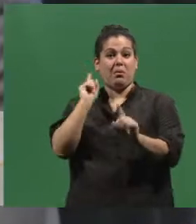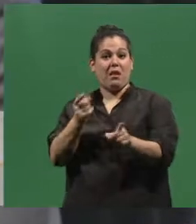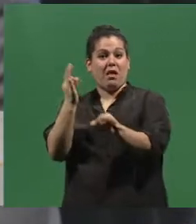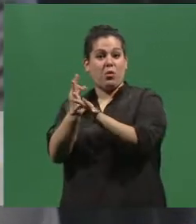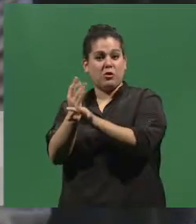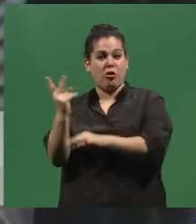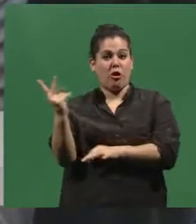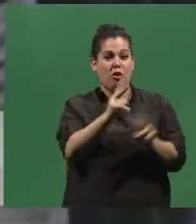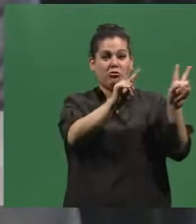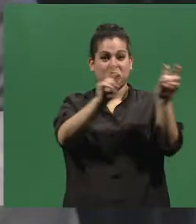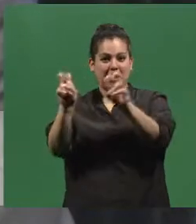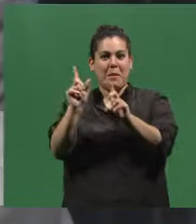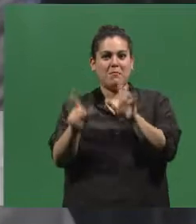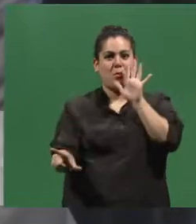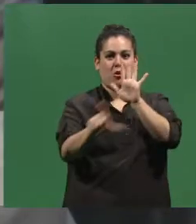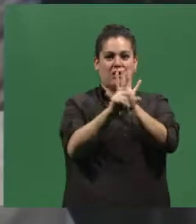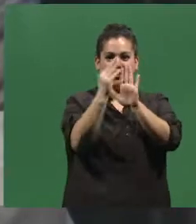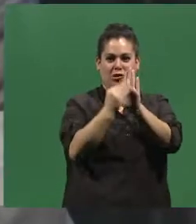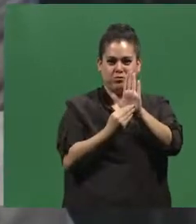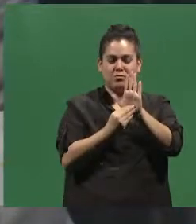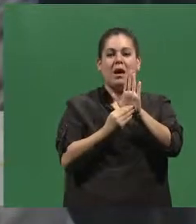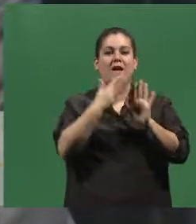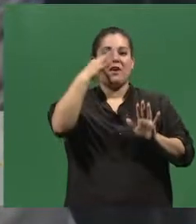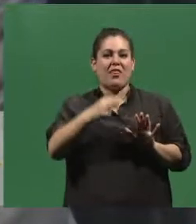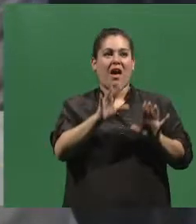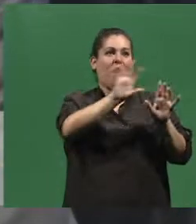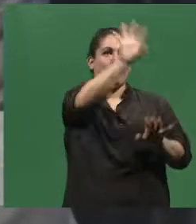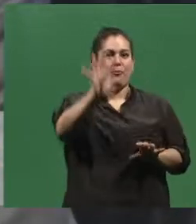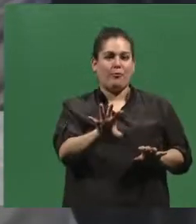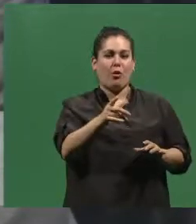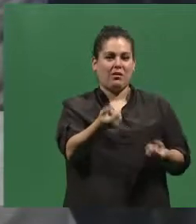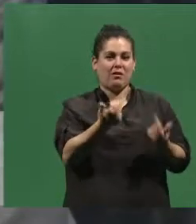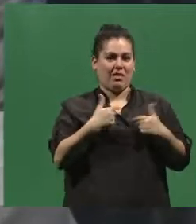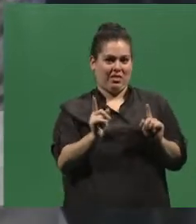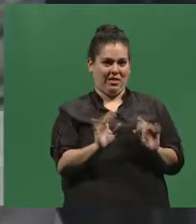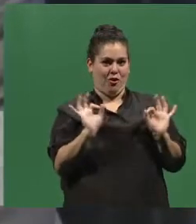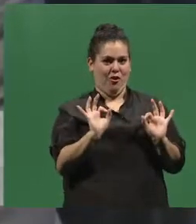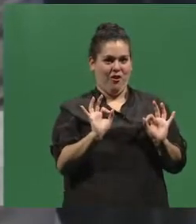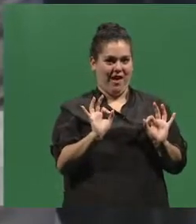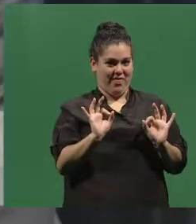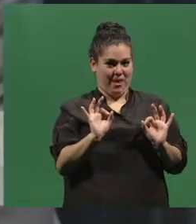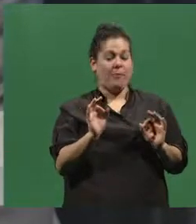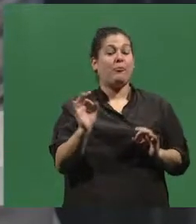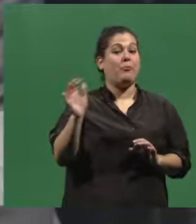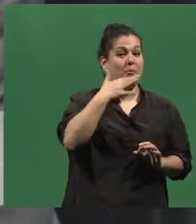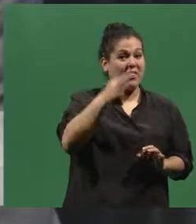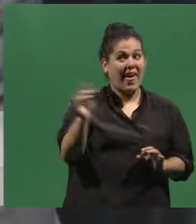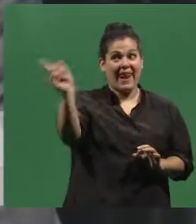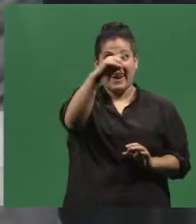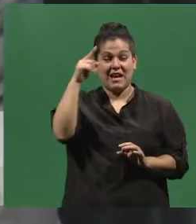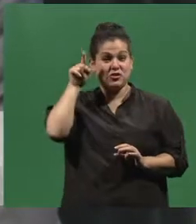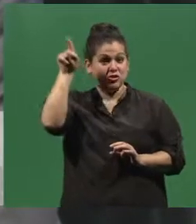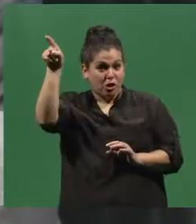son temas integrales de este proyecto, son facultades no delegadas por las provincias, ¿no? Entonces, la Nación, desde